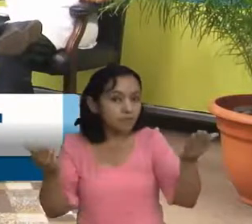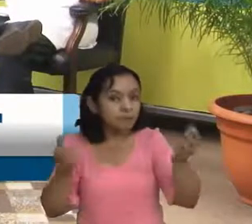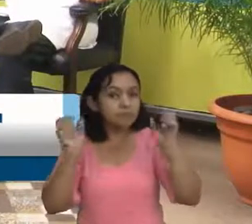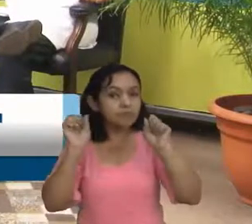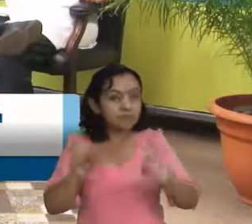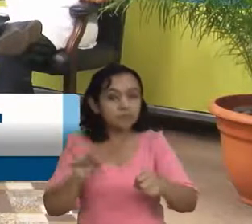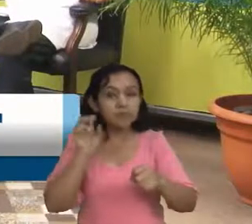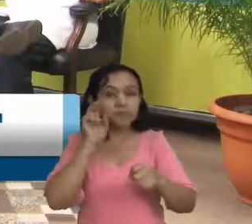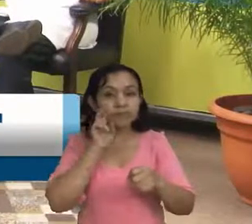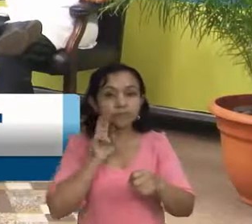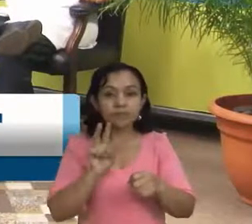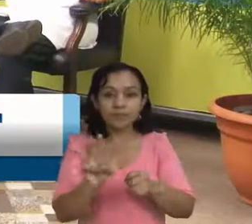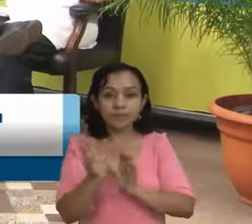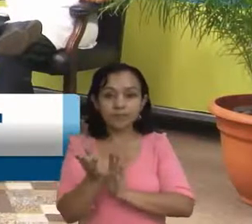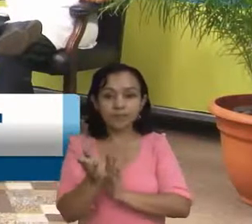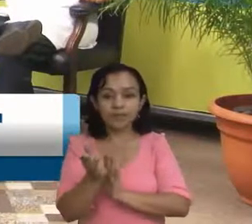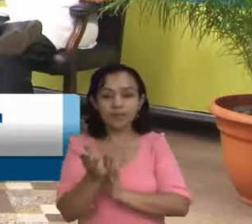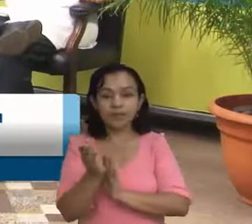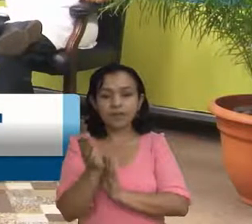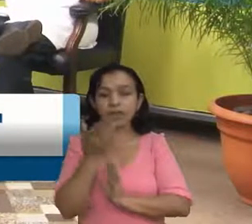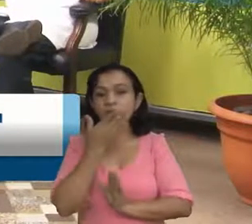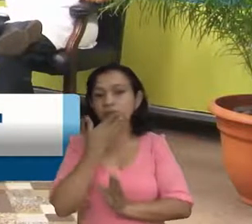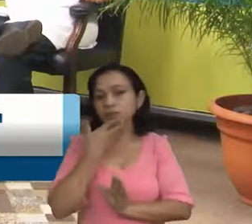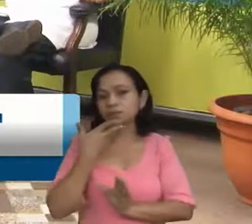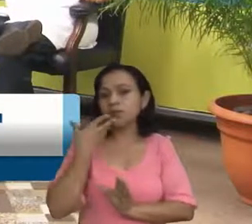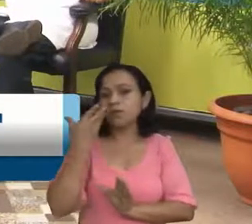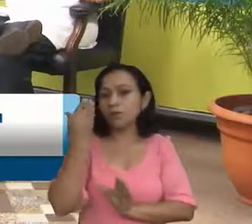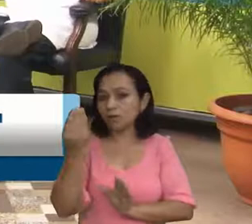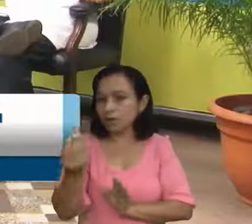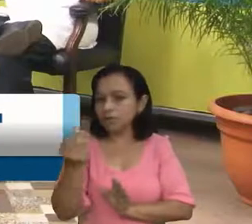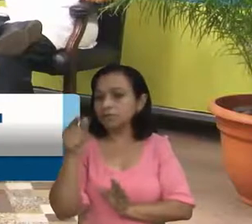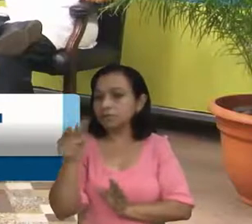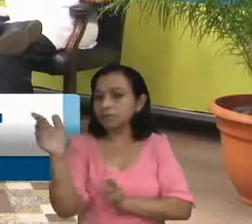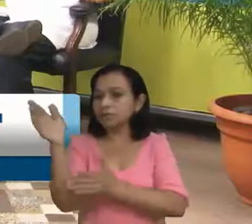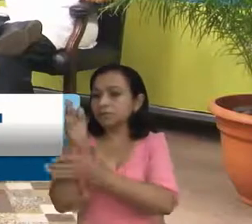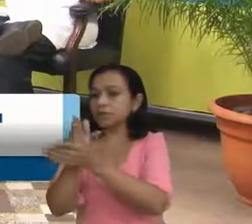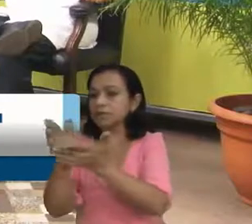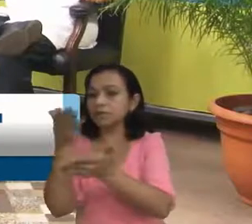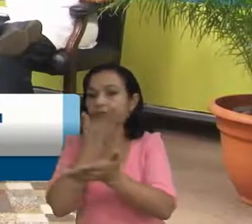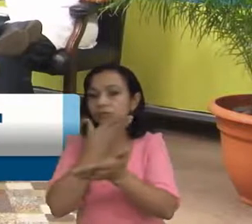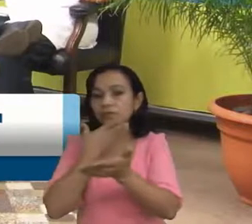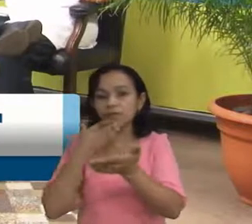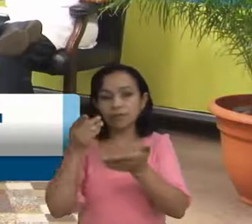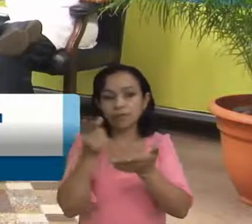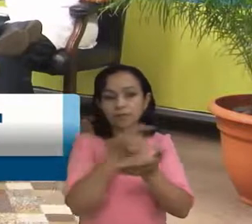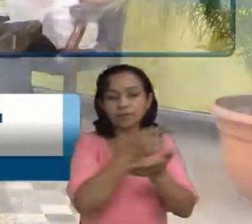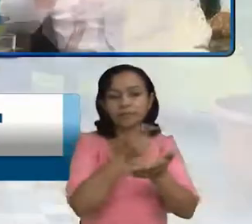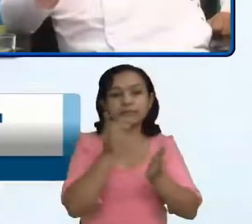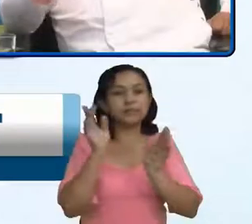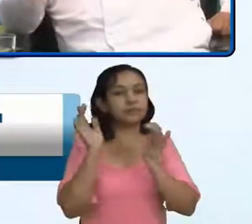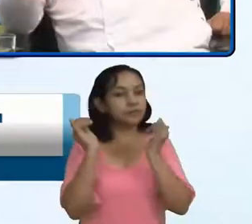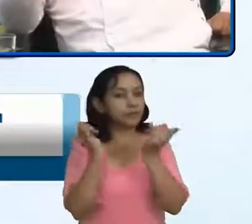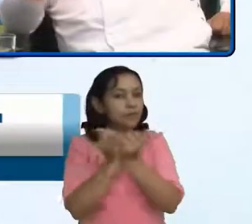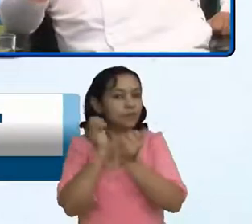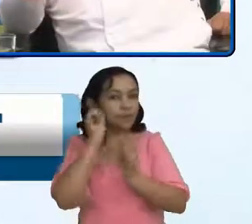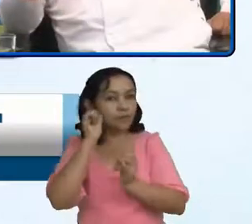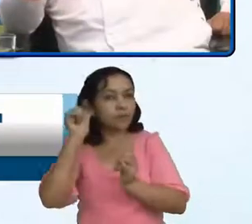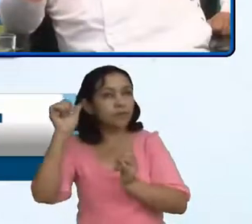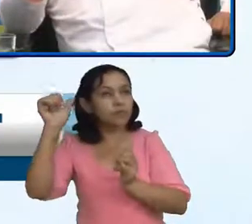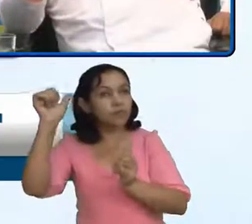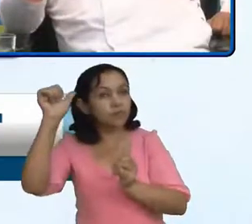presentar a corta edad o ya sean adultos, ¿verdad? Dependiendo, ¿verdad?, de las